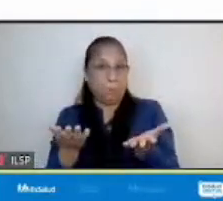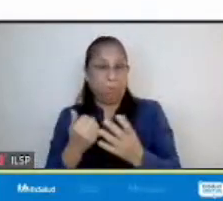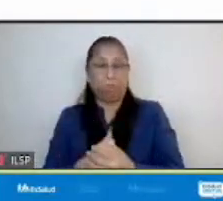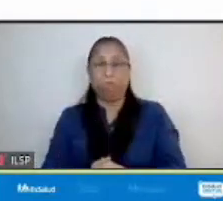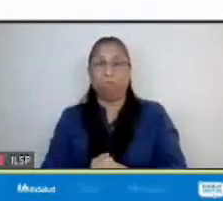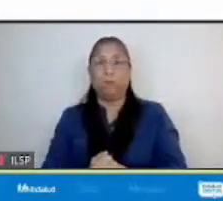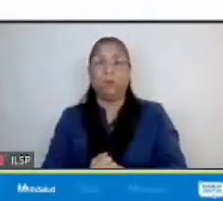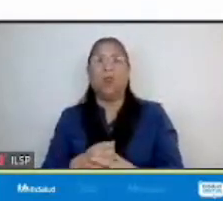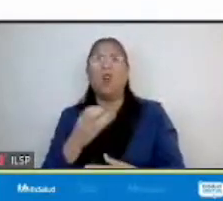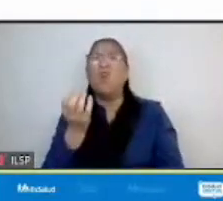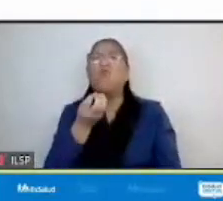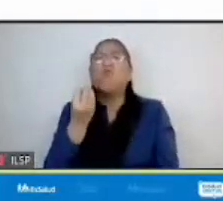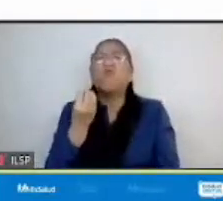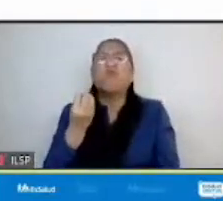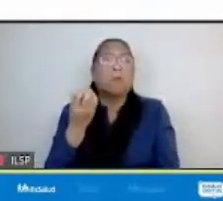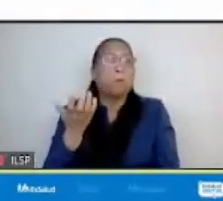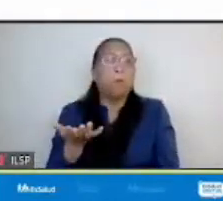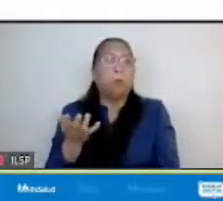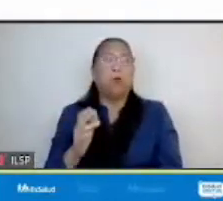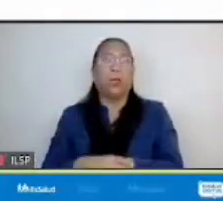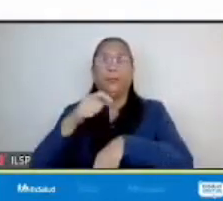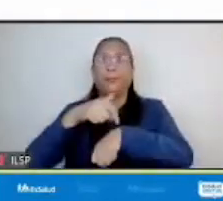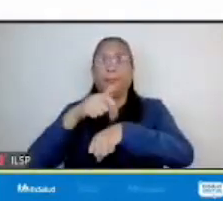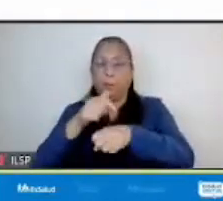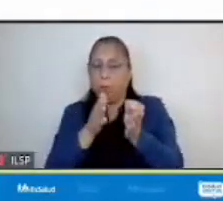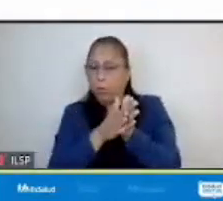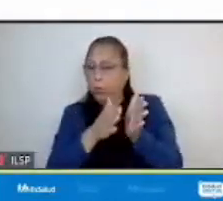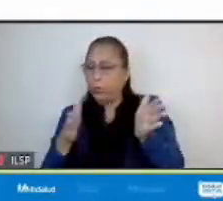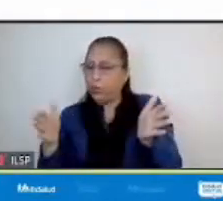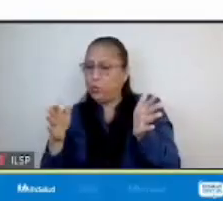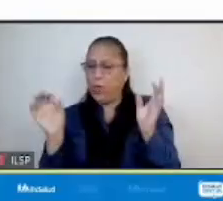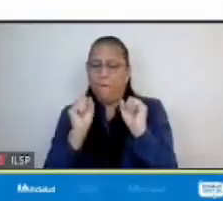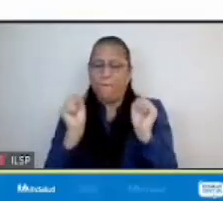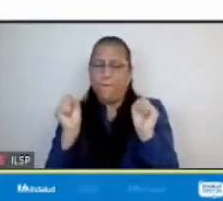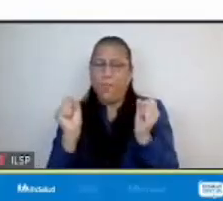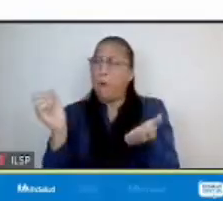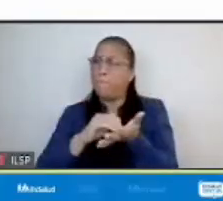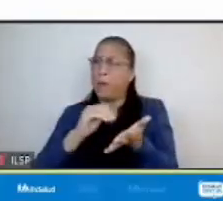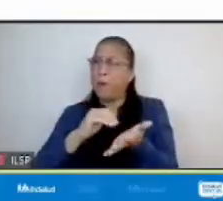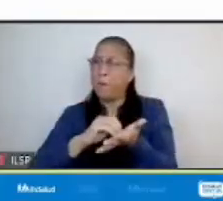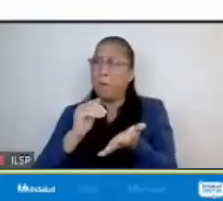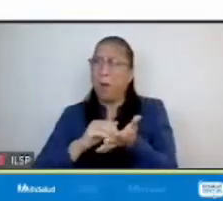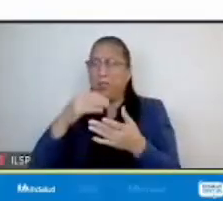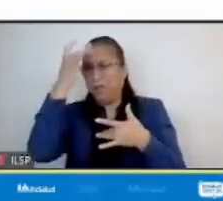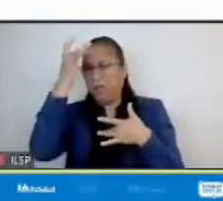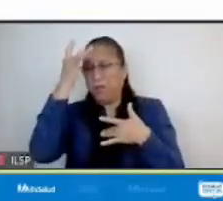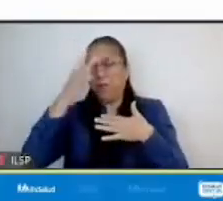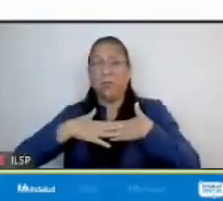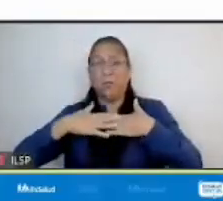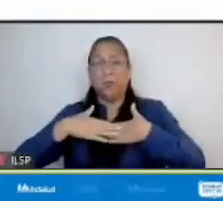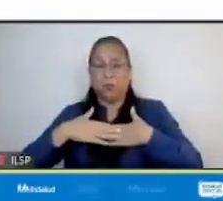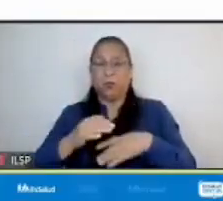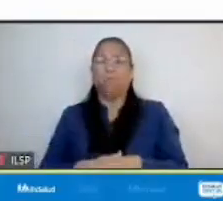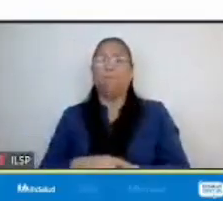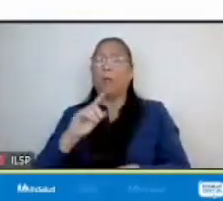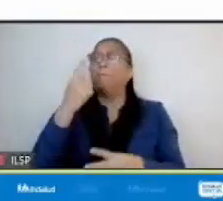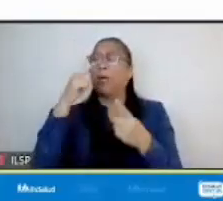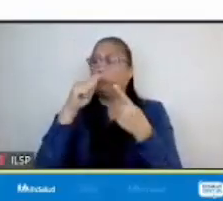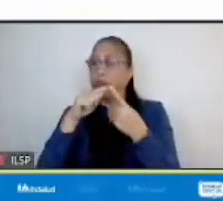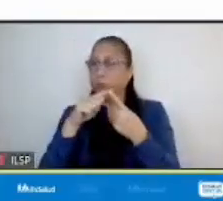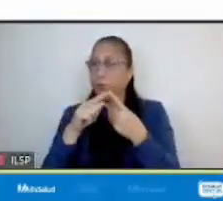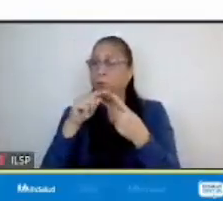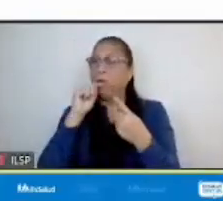Causas de por qué en el invierno tenemos más infecciones respiratorias. Primero, y tiene que ver, esto de aquí